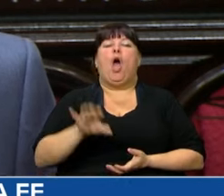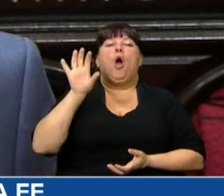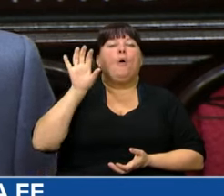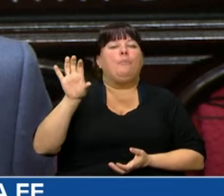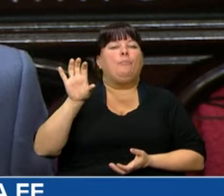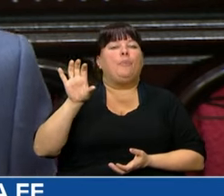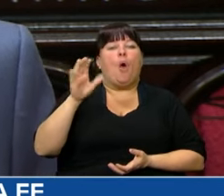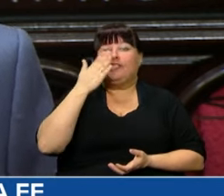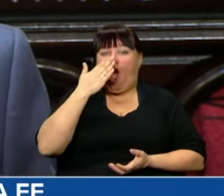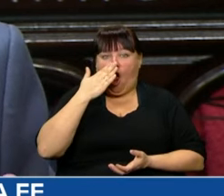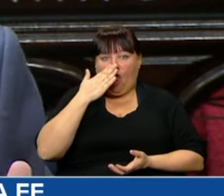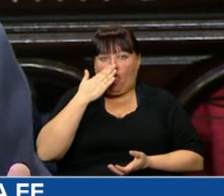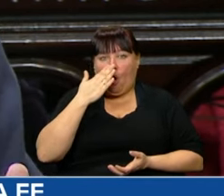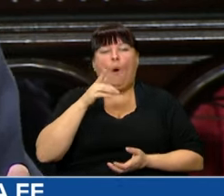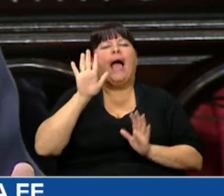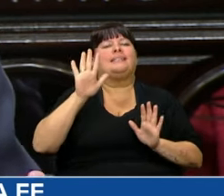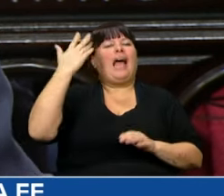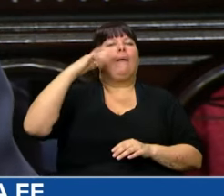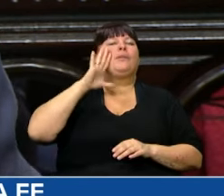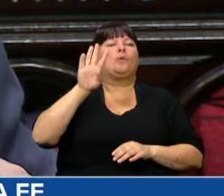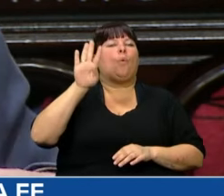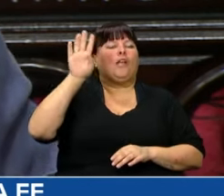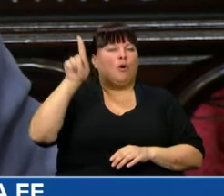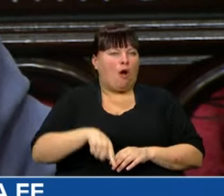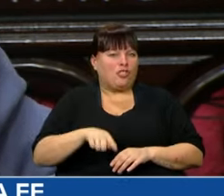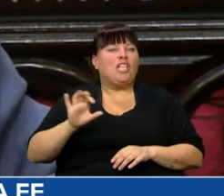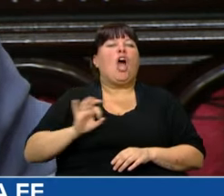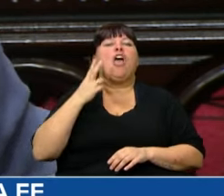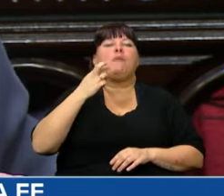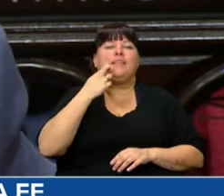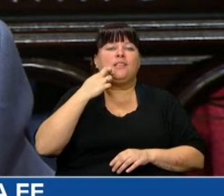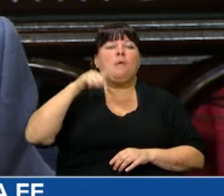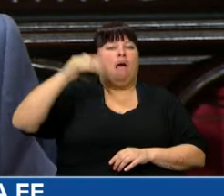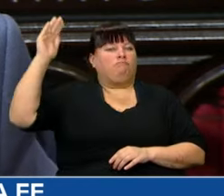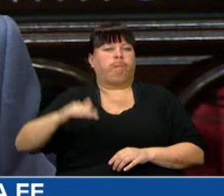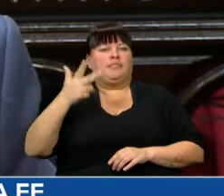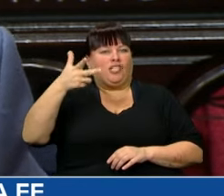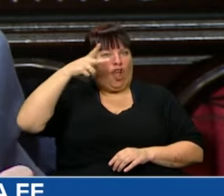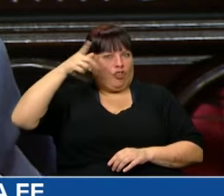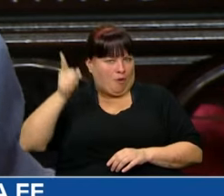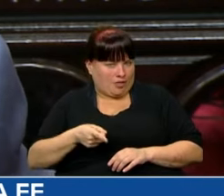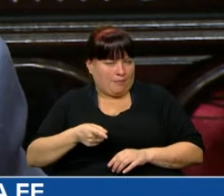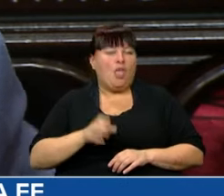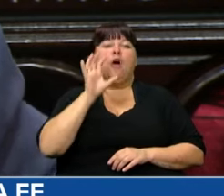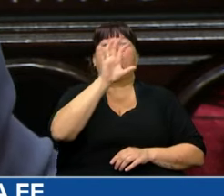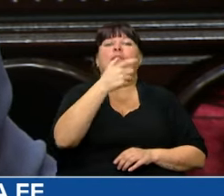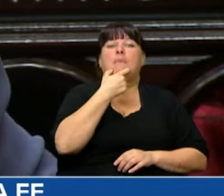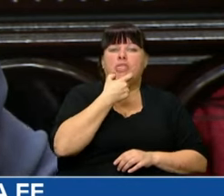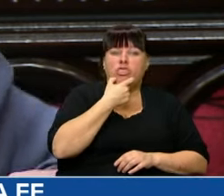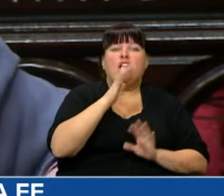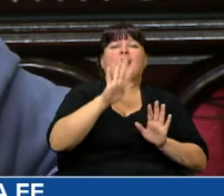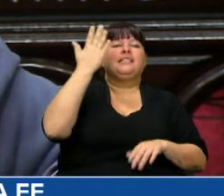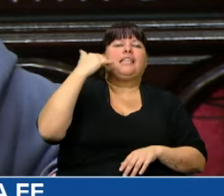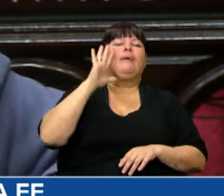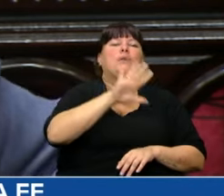provincia de Córdoba era del 54% en el 2019, ahora del 38%. La provincia de Mendoza era